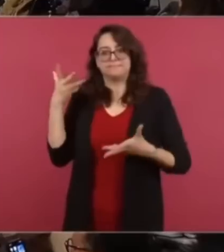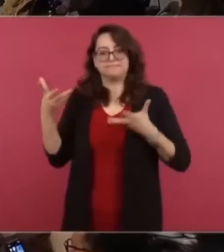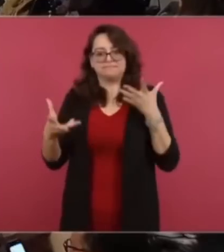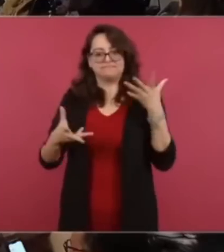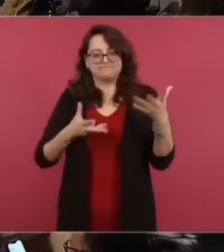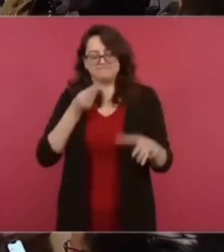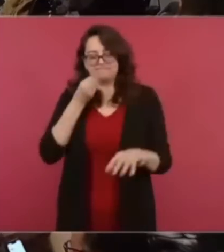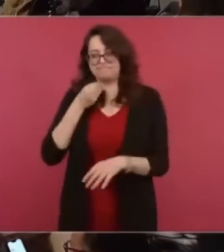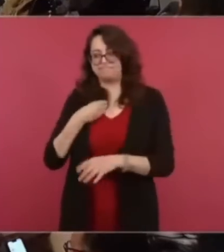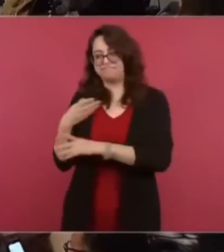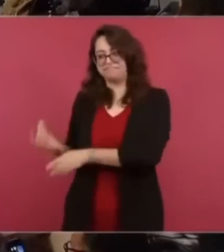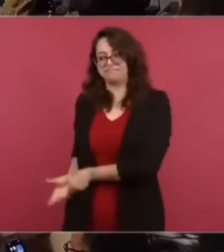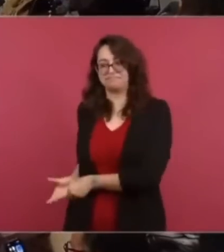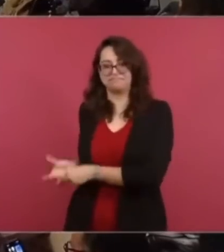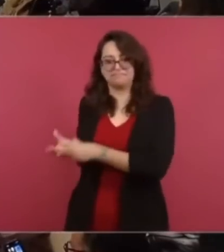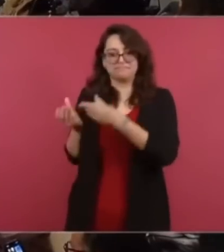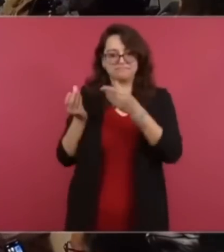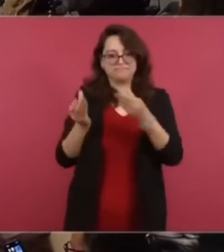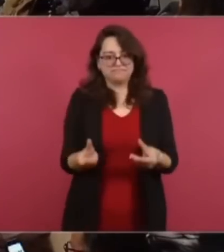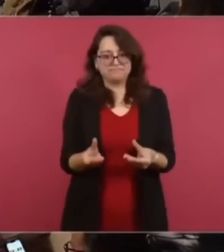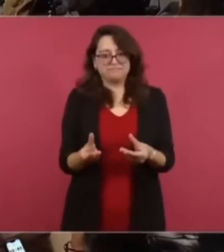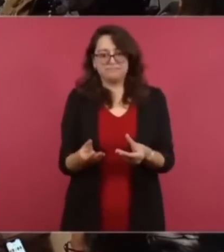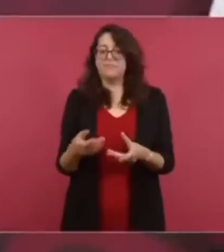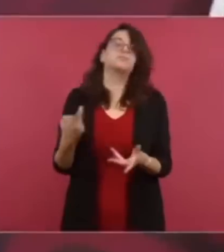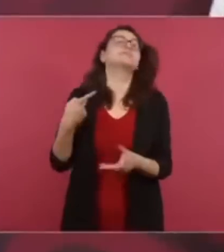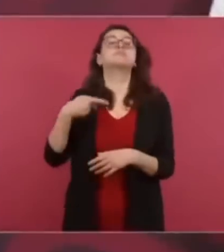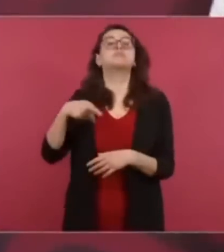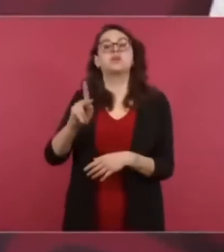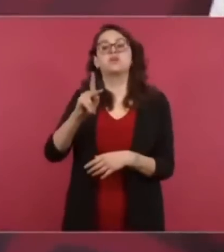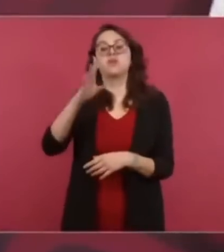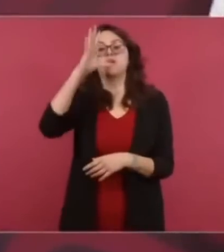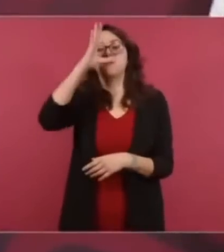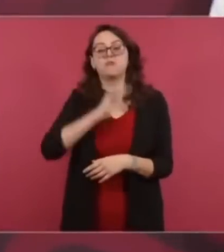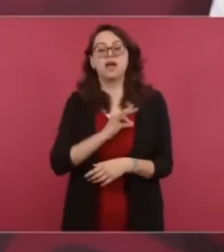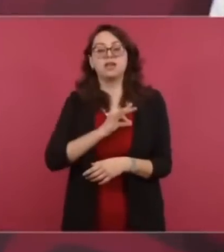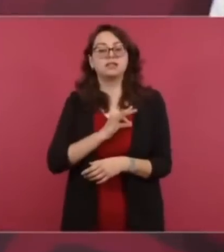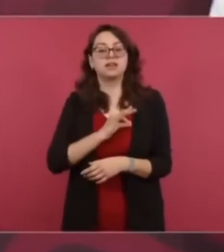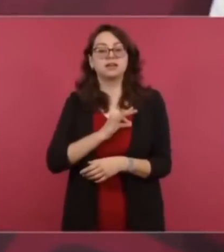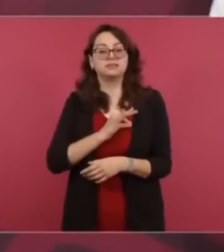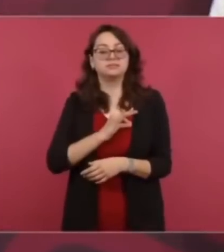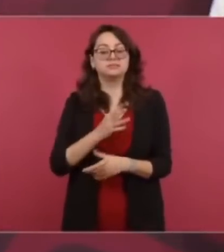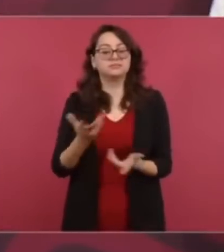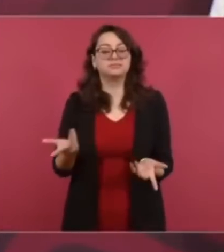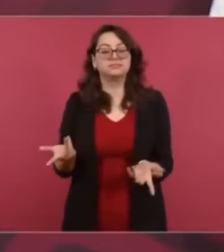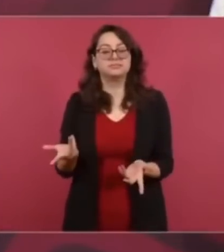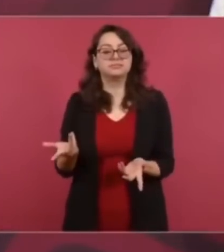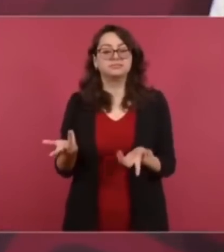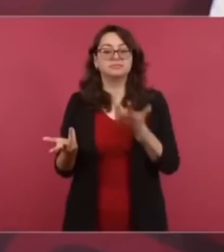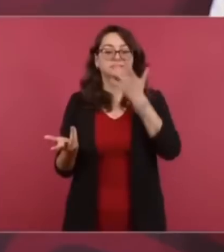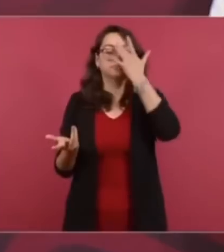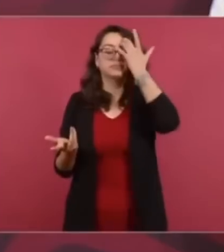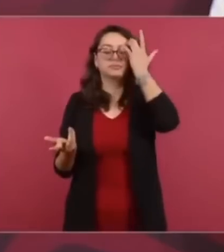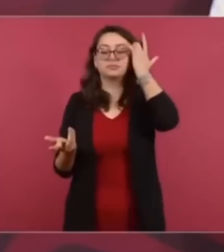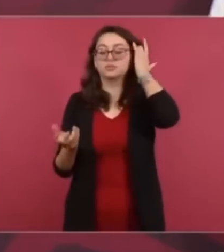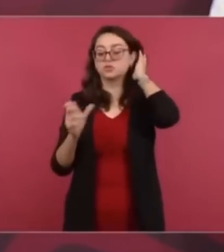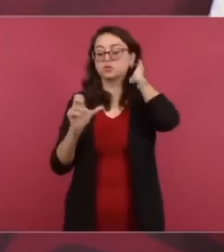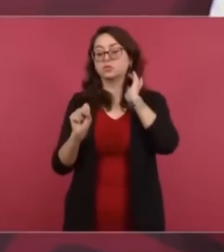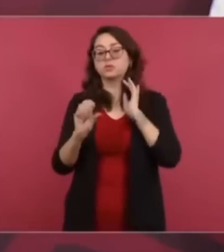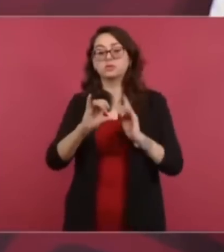ponerlo en la mesa. Pero su proyecto es a favor de